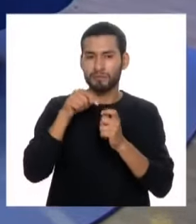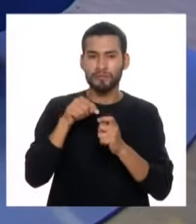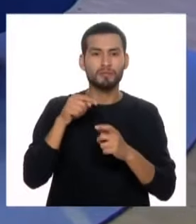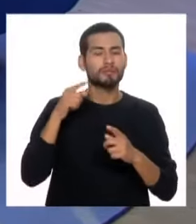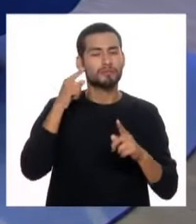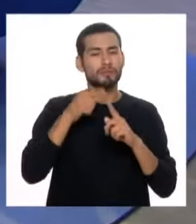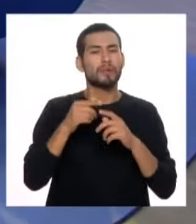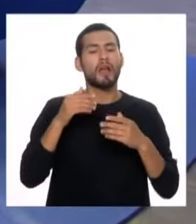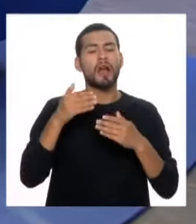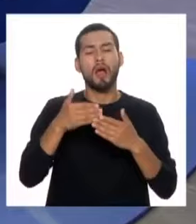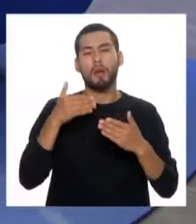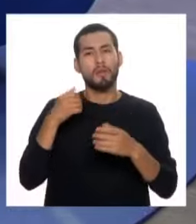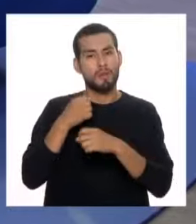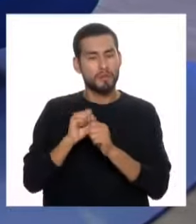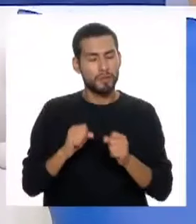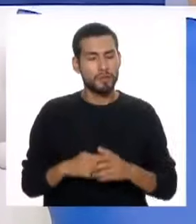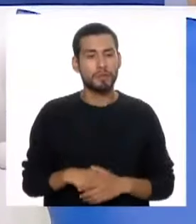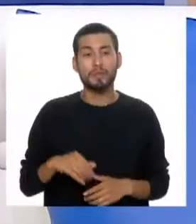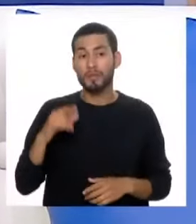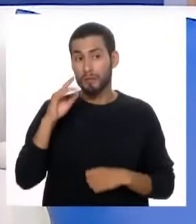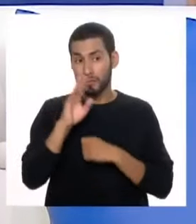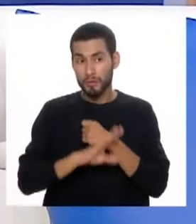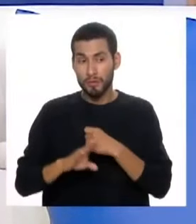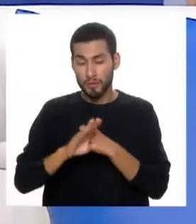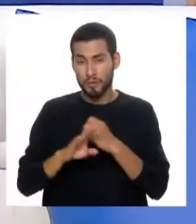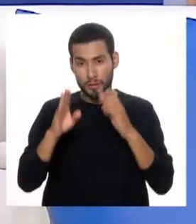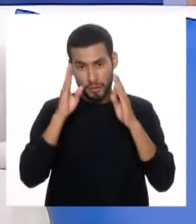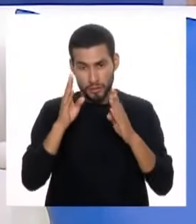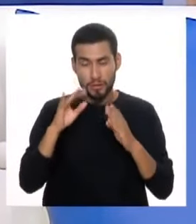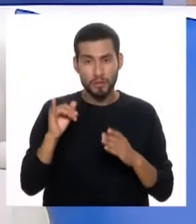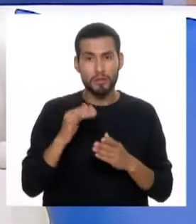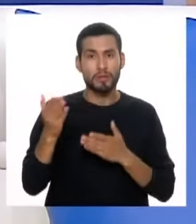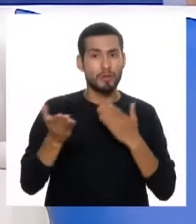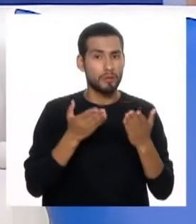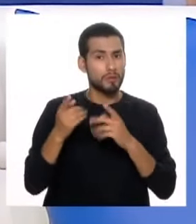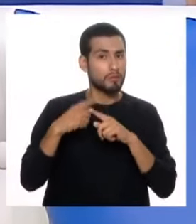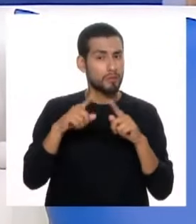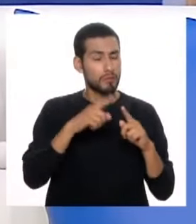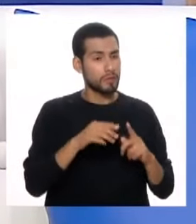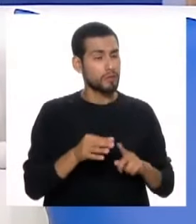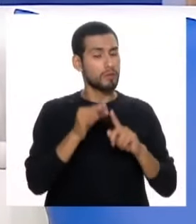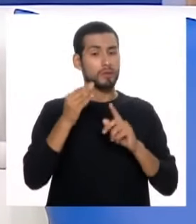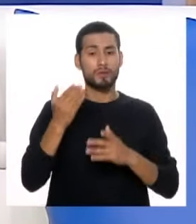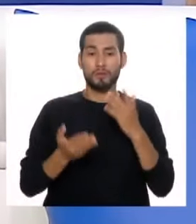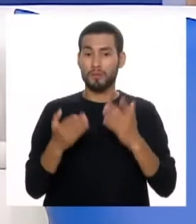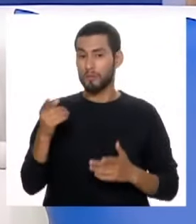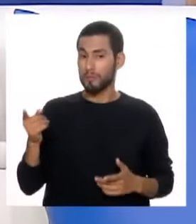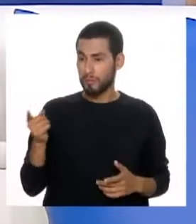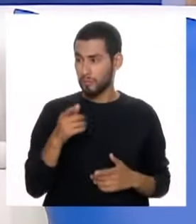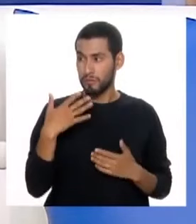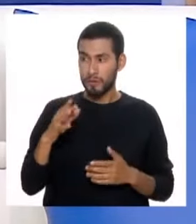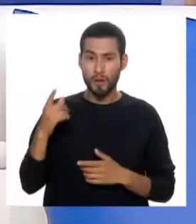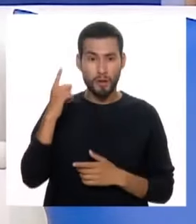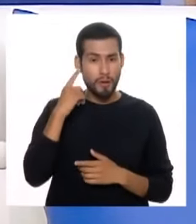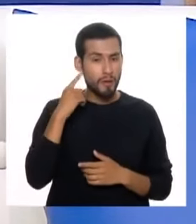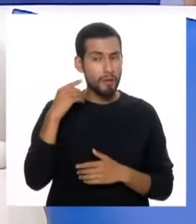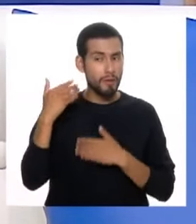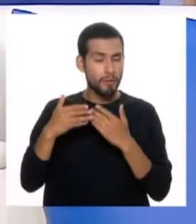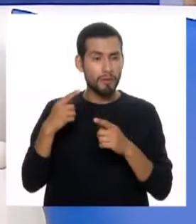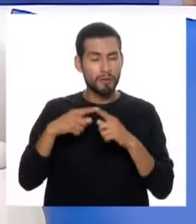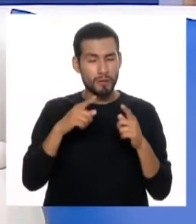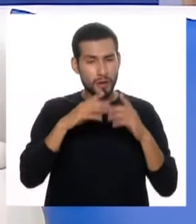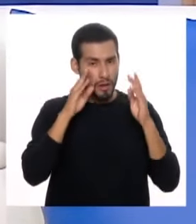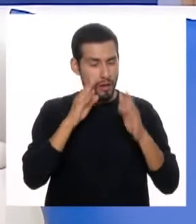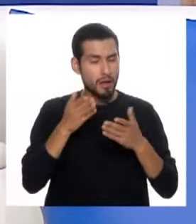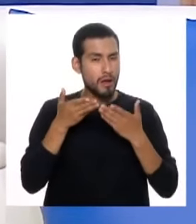materia de prevención. Y en materia de protección y atención también hay servicios especializados que seguramente ustedes han ido escuchando a través de la atención